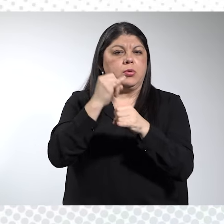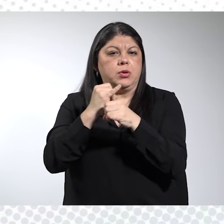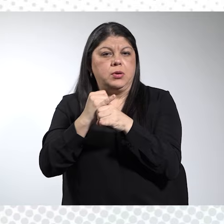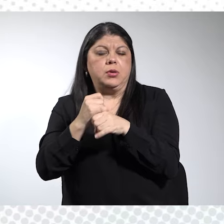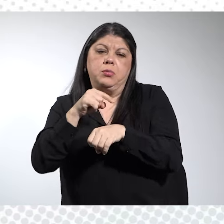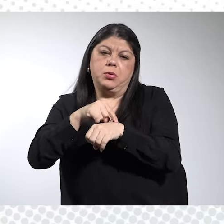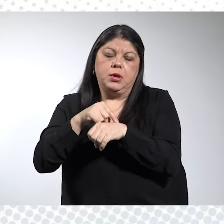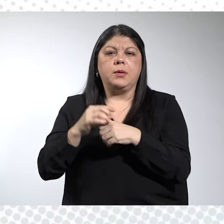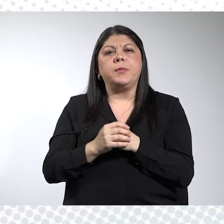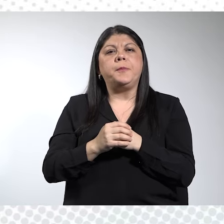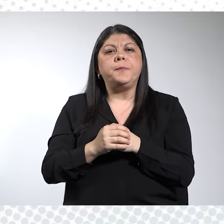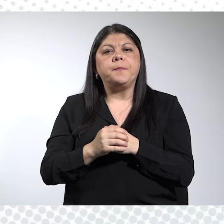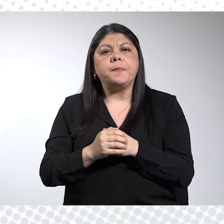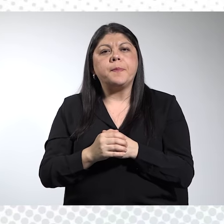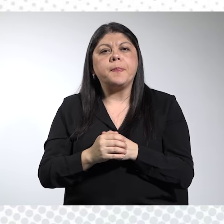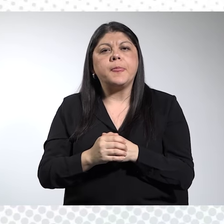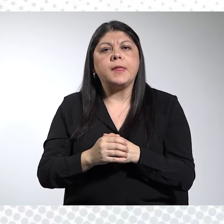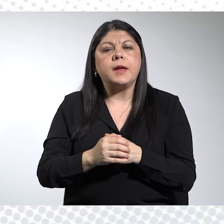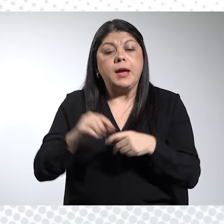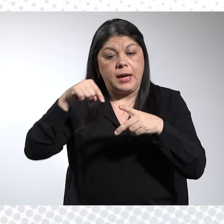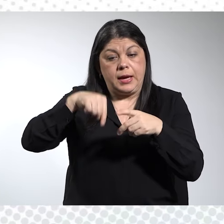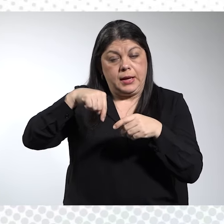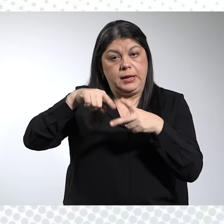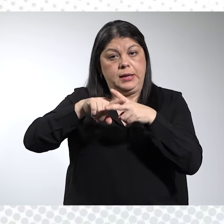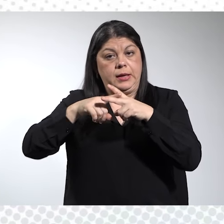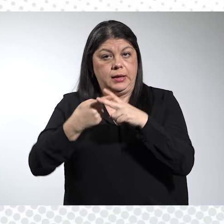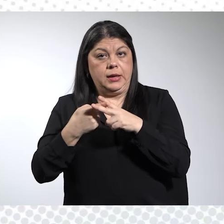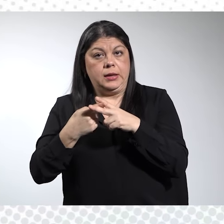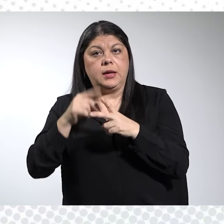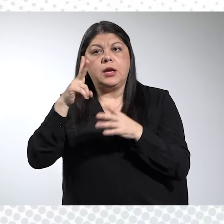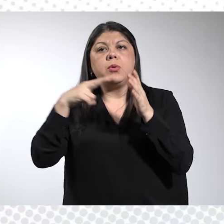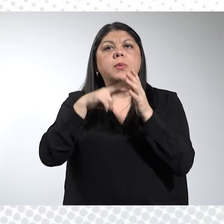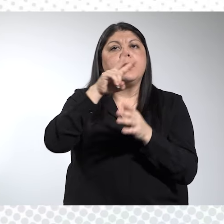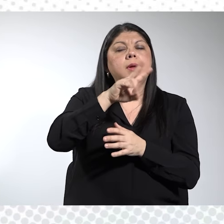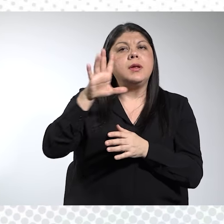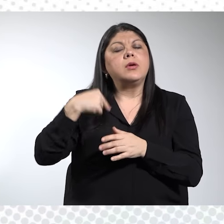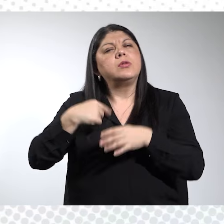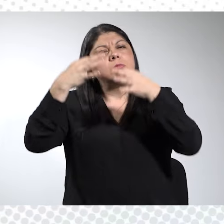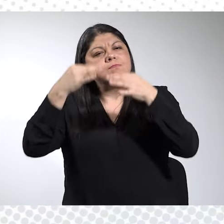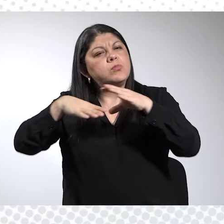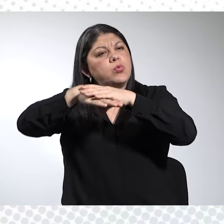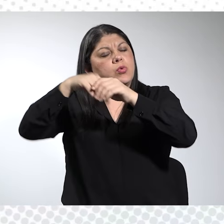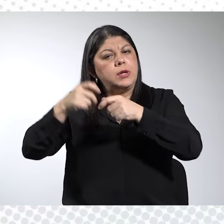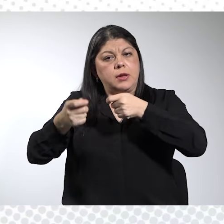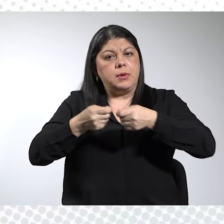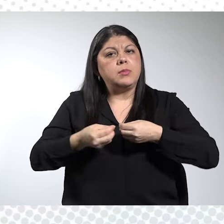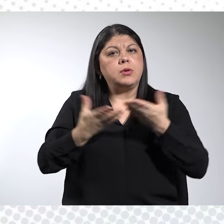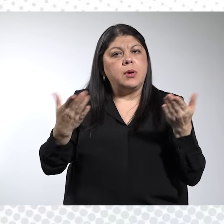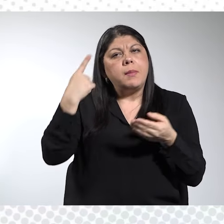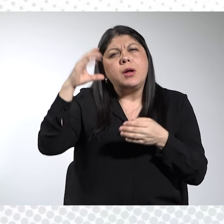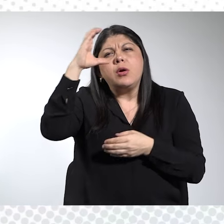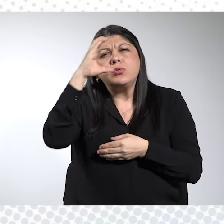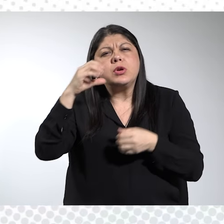por un tiempo. Y a principios de este año 2025 decido salir de la administración